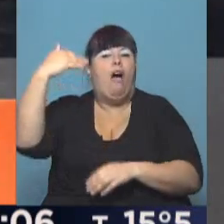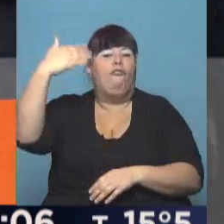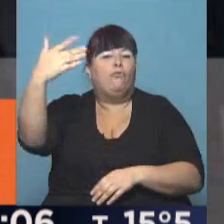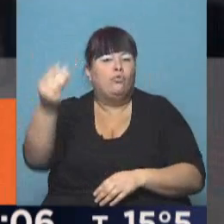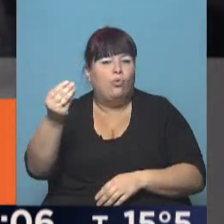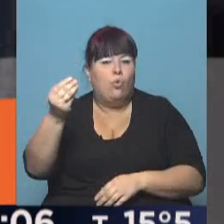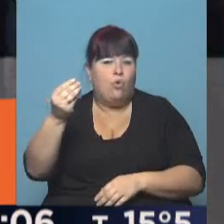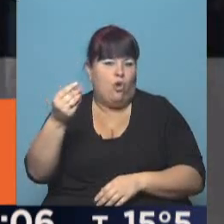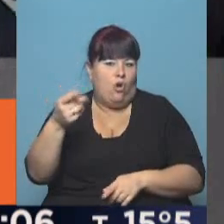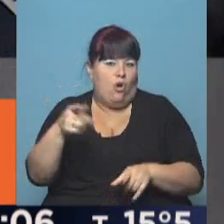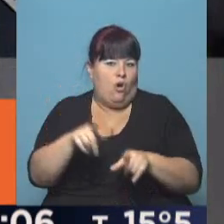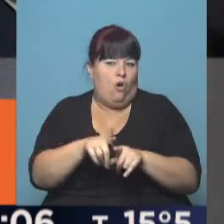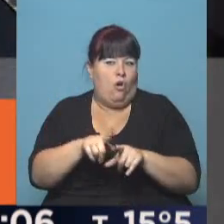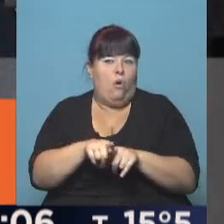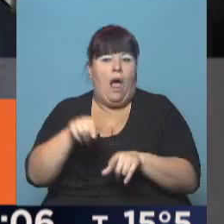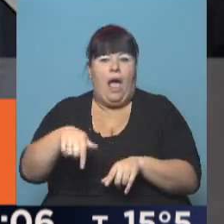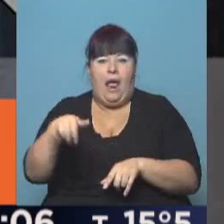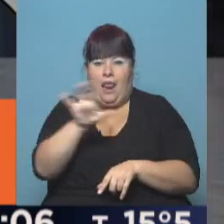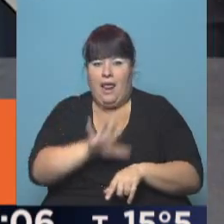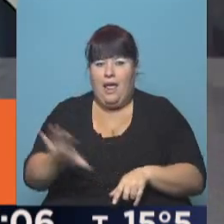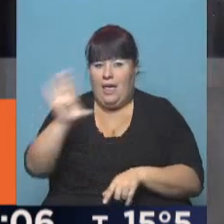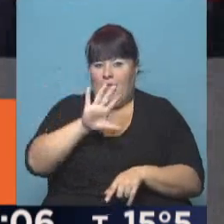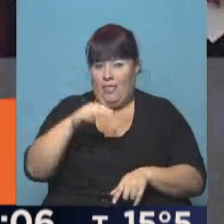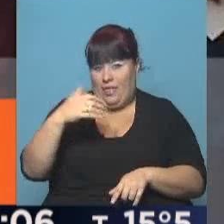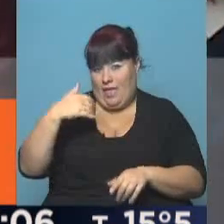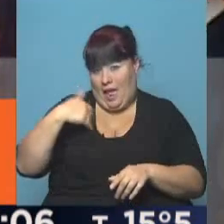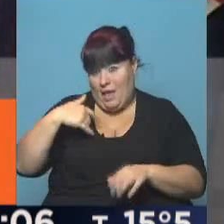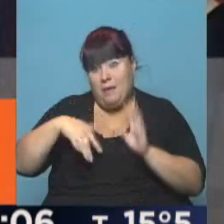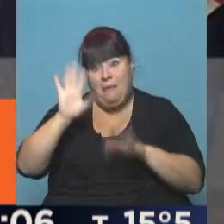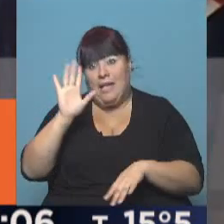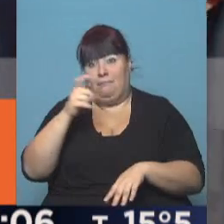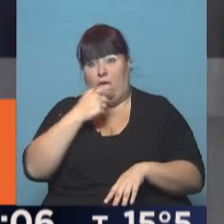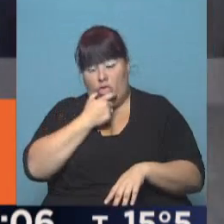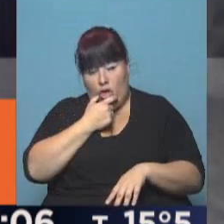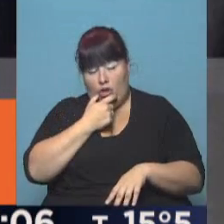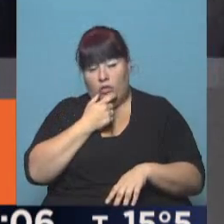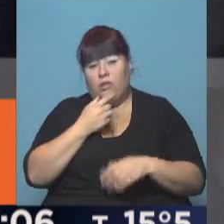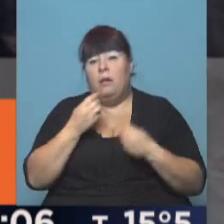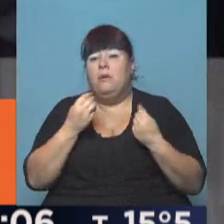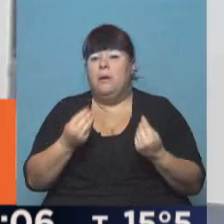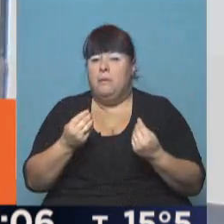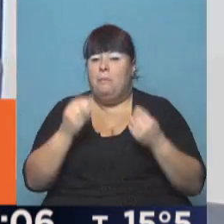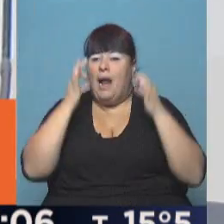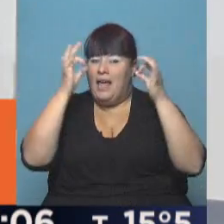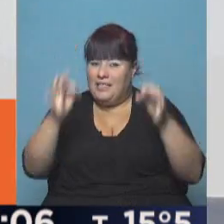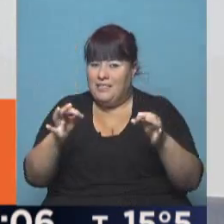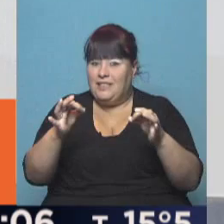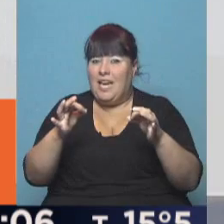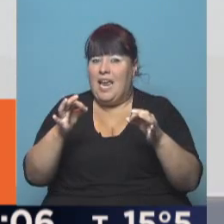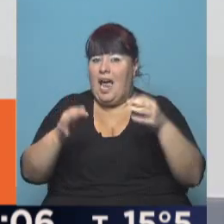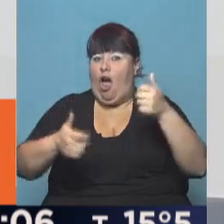futuro de esta región del país, fundamentalmente Mendoza, para alcanzar esto de